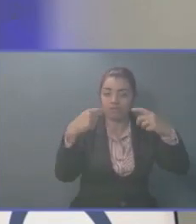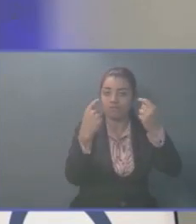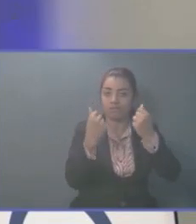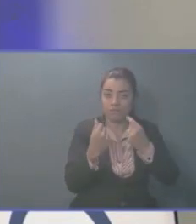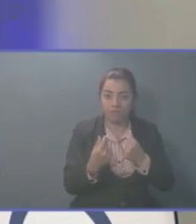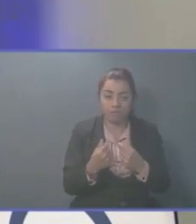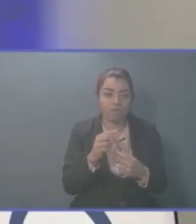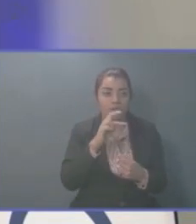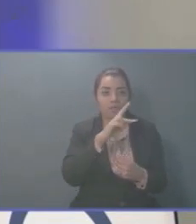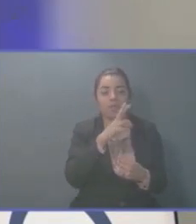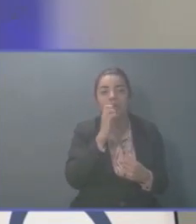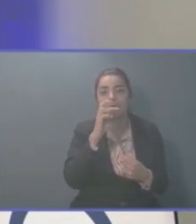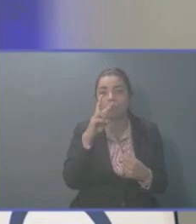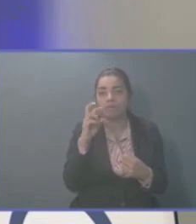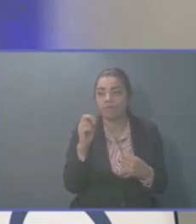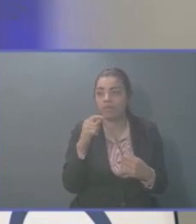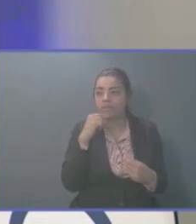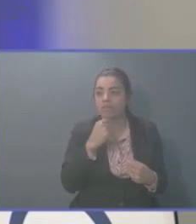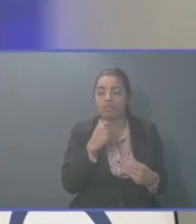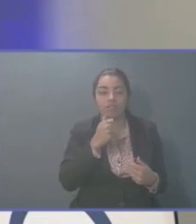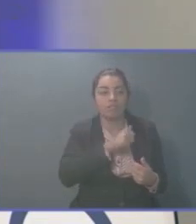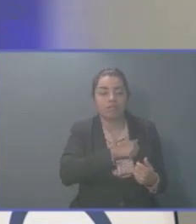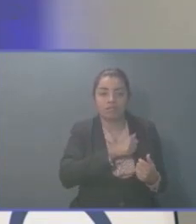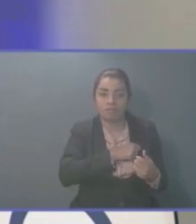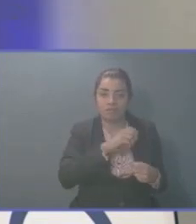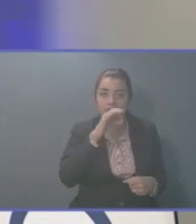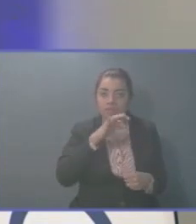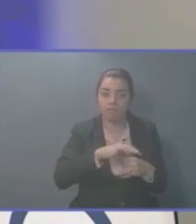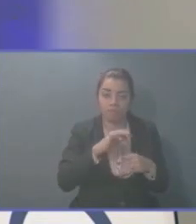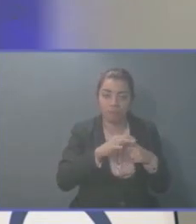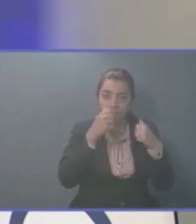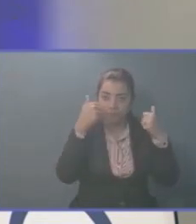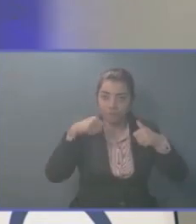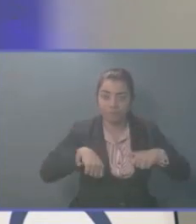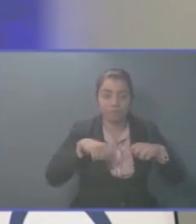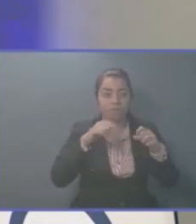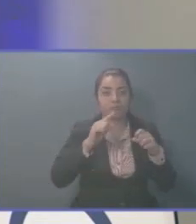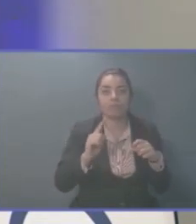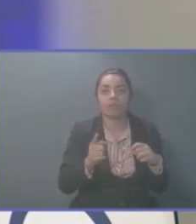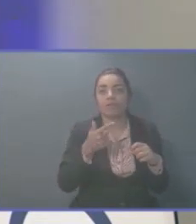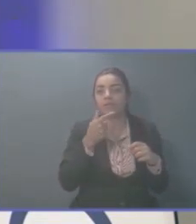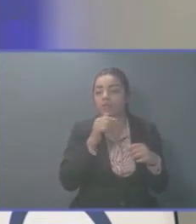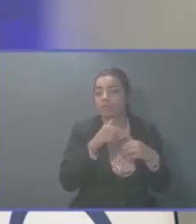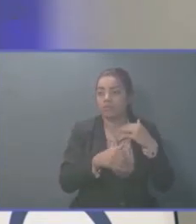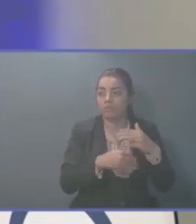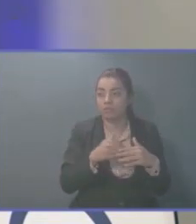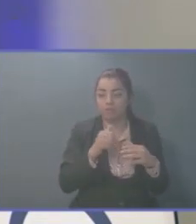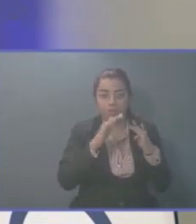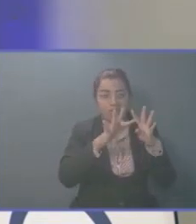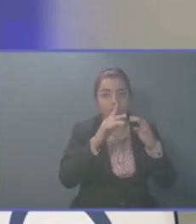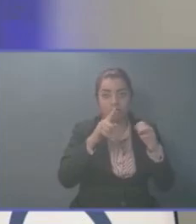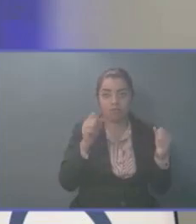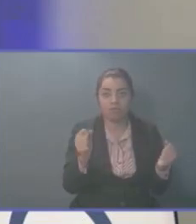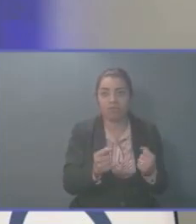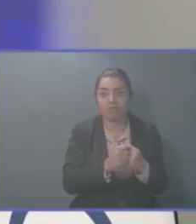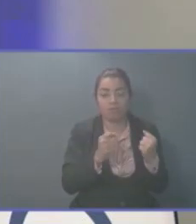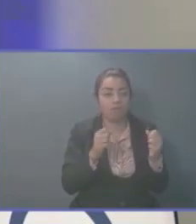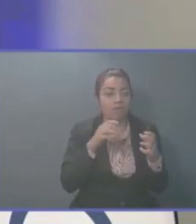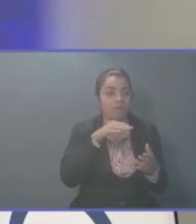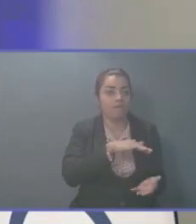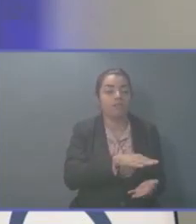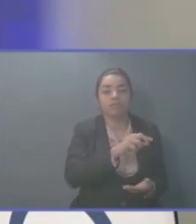presupuesto 2020, quienes votaron también le aprobaron la primera vuelta de los 91 millones, que es la fase